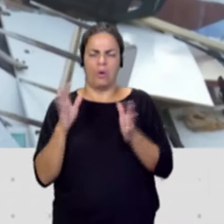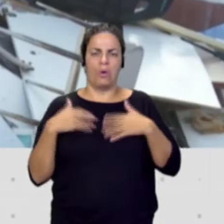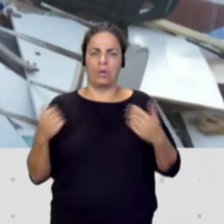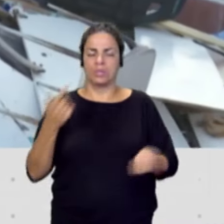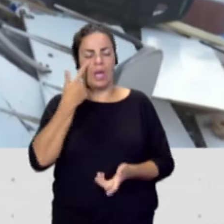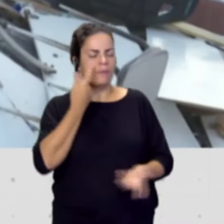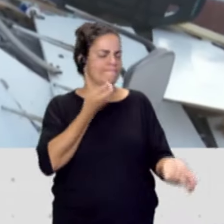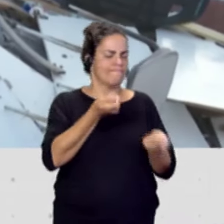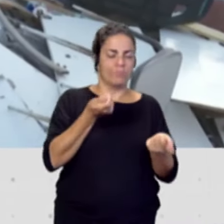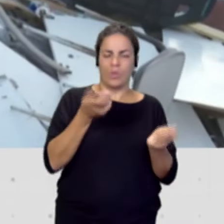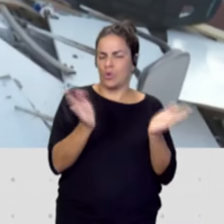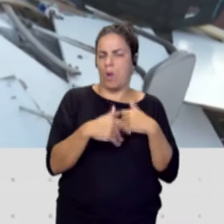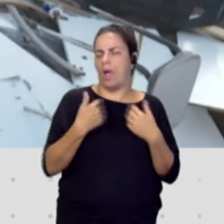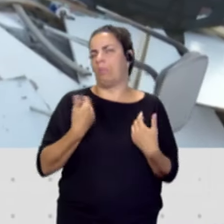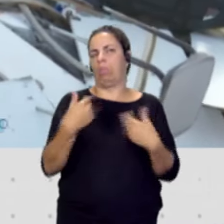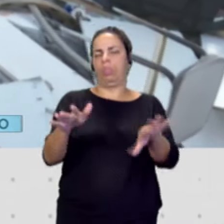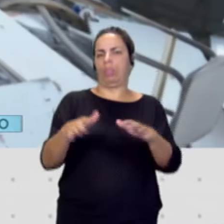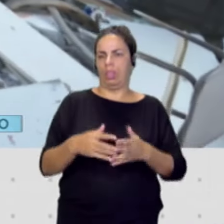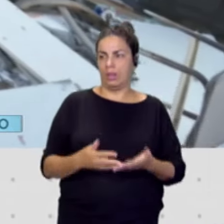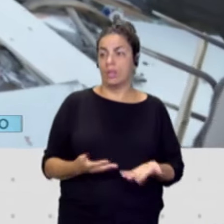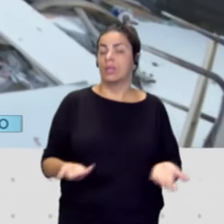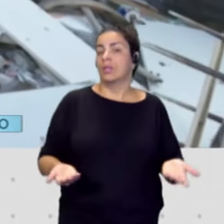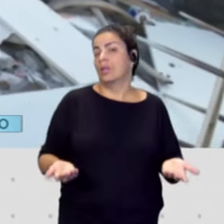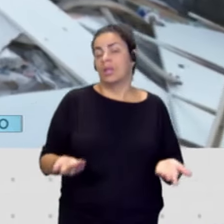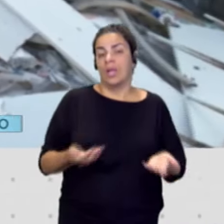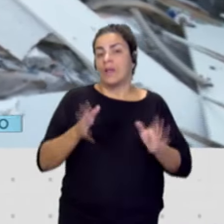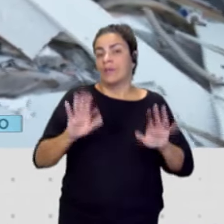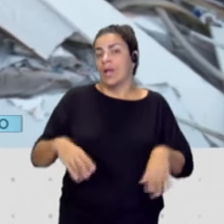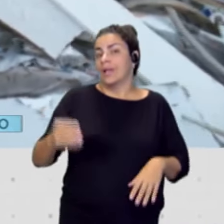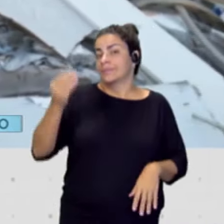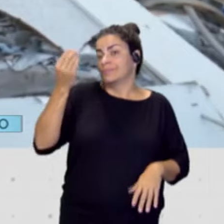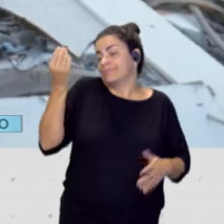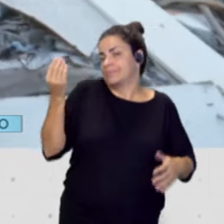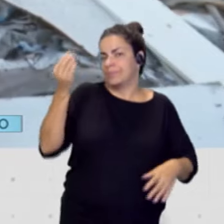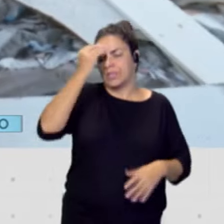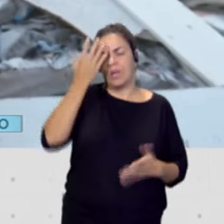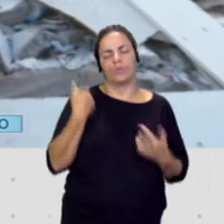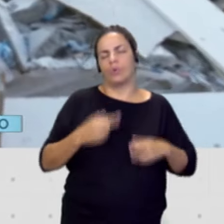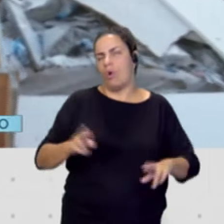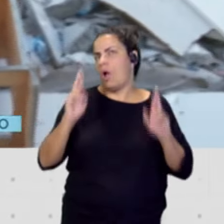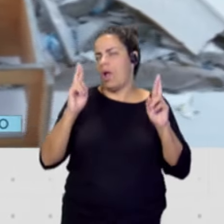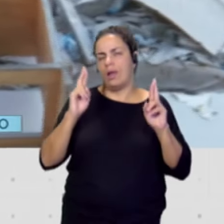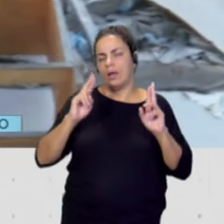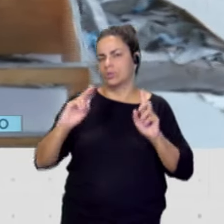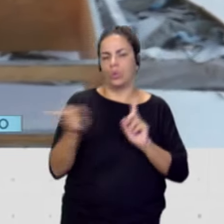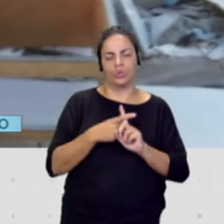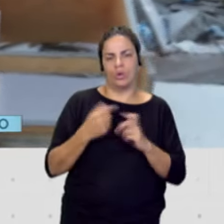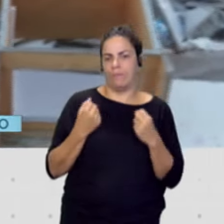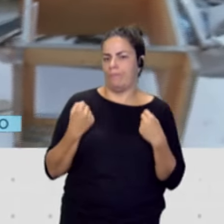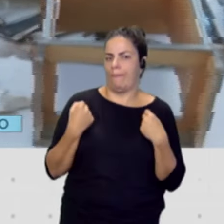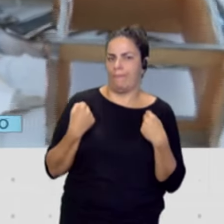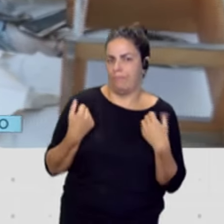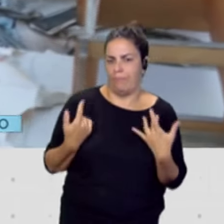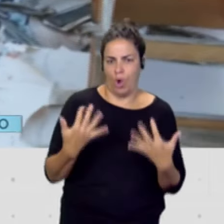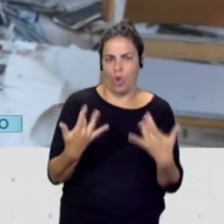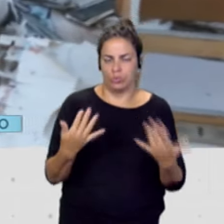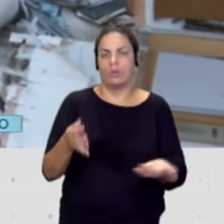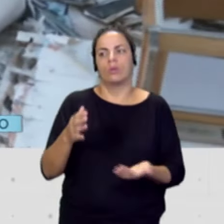está pendiente. Y bueno, al final, ¿qué podemos pensar? Que se resuelva lo antes posible para que estas personas puedan vivir en unas